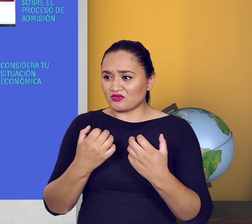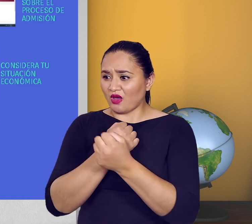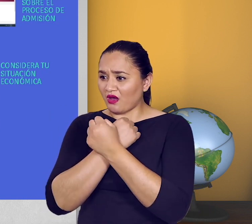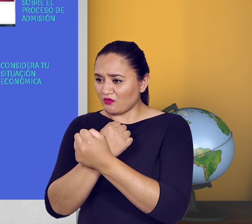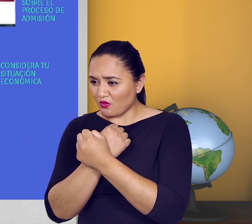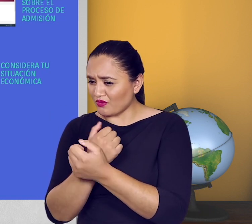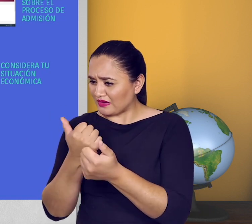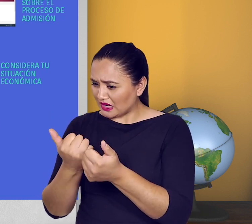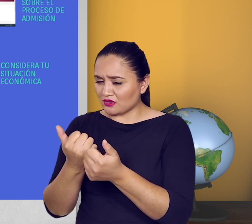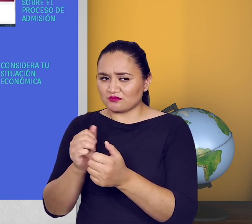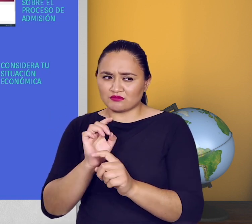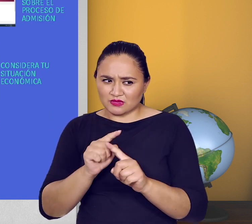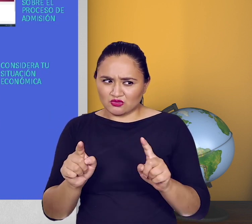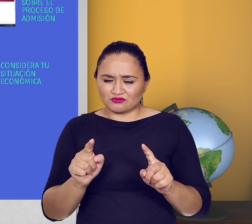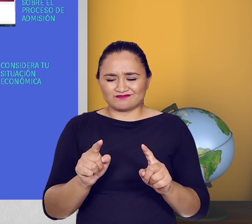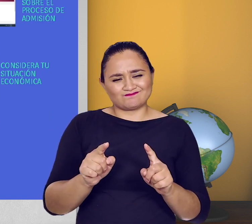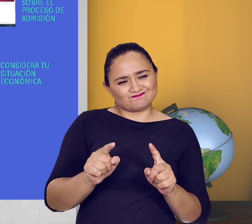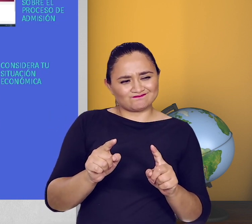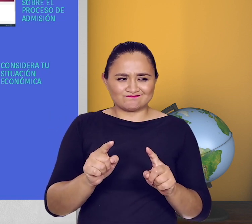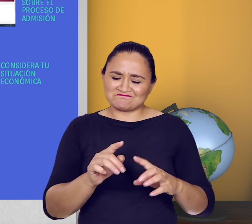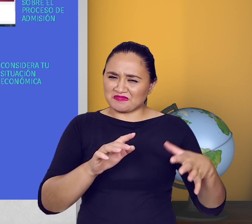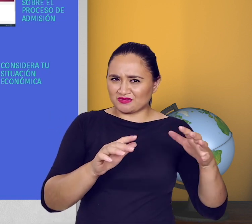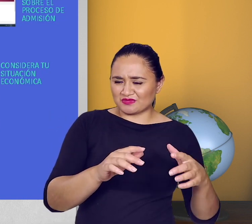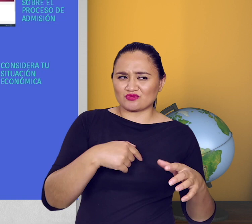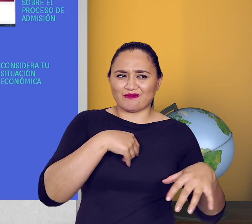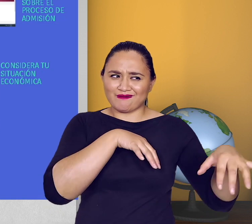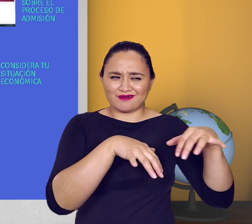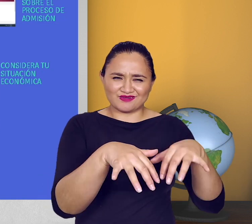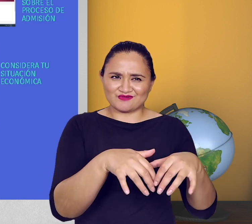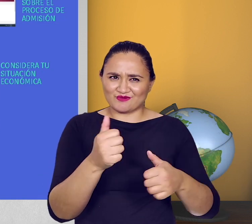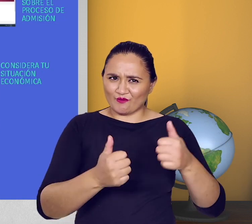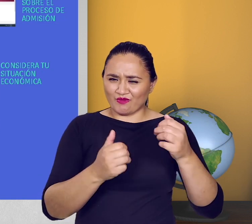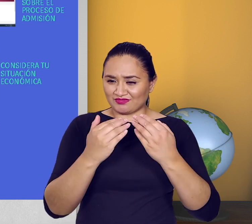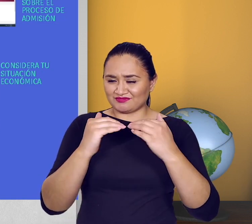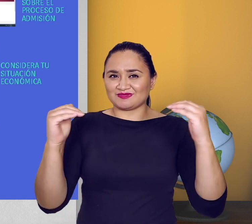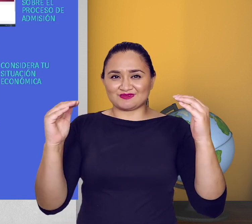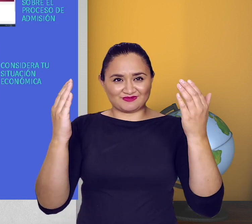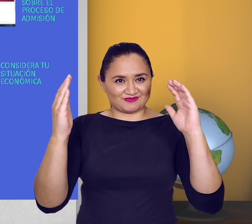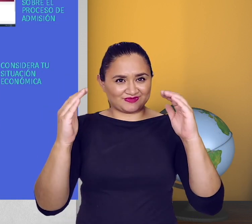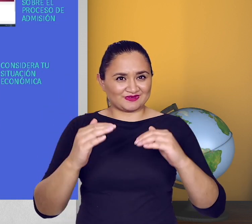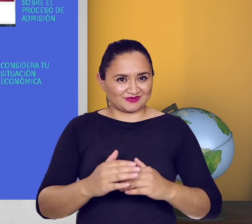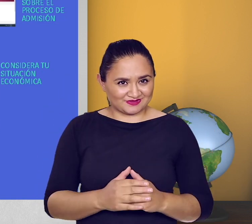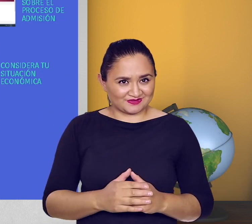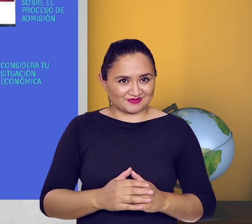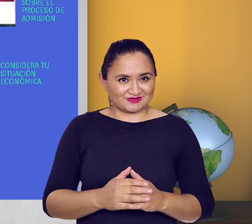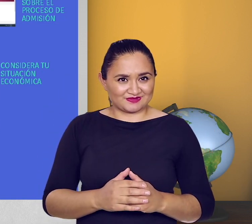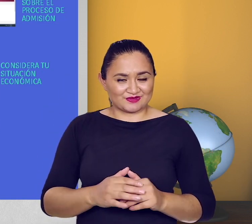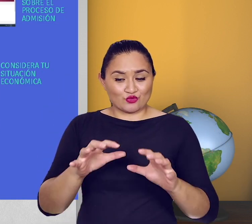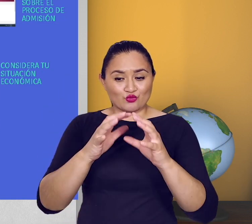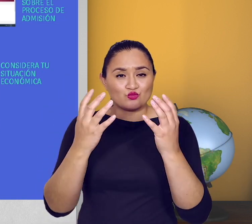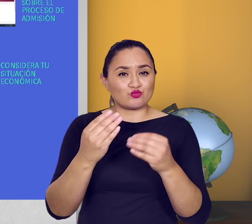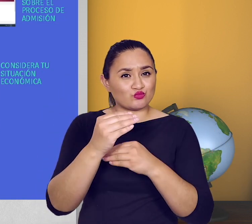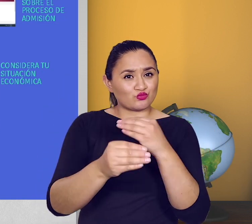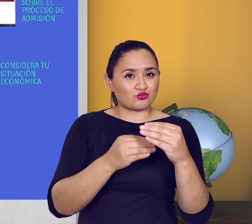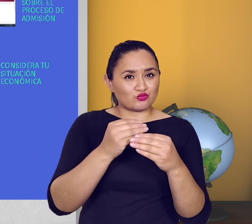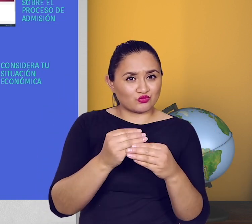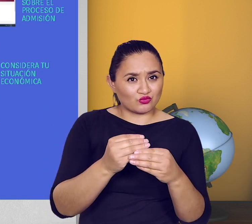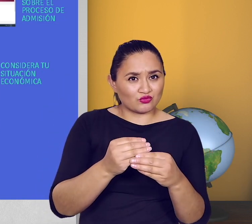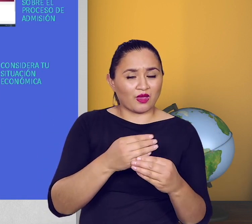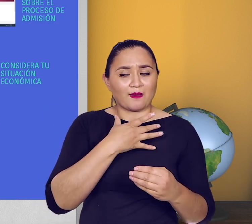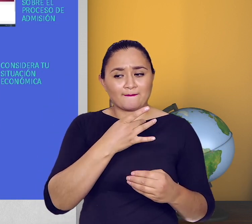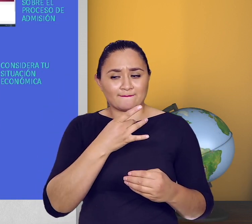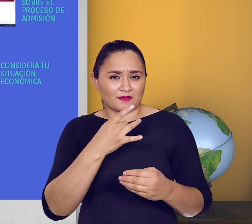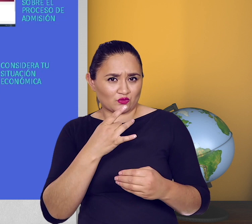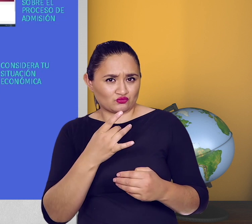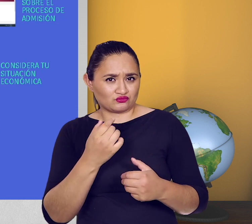haciendo comparando lo que el mundo necesita y la administración que rescindía qué es lo que más me